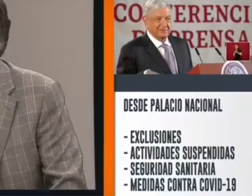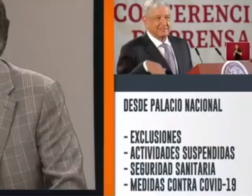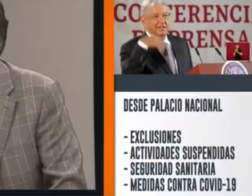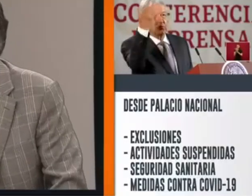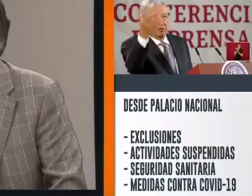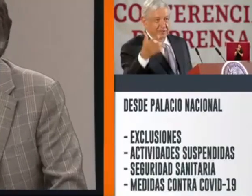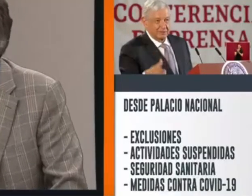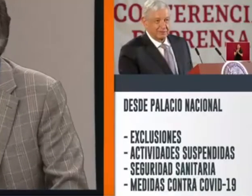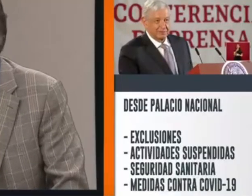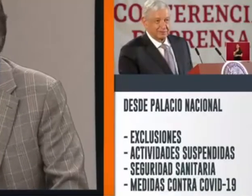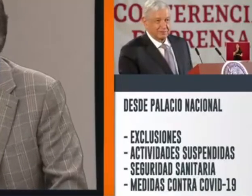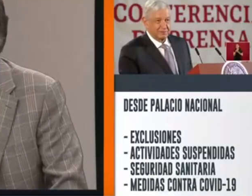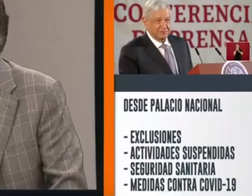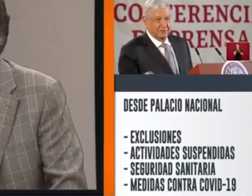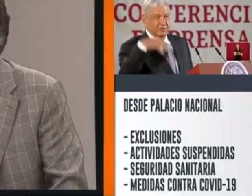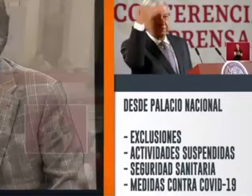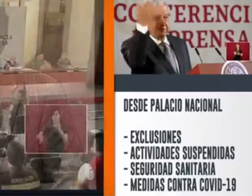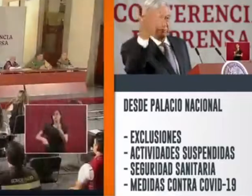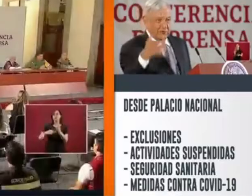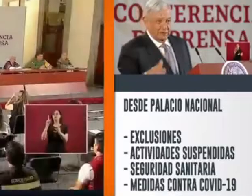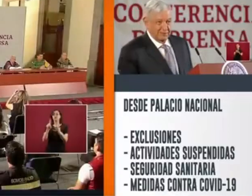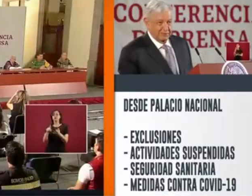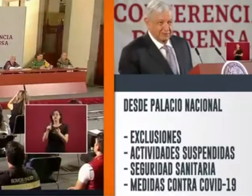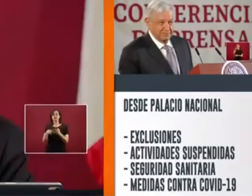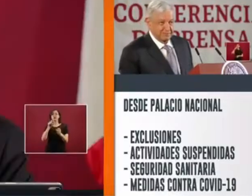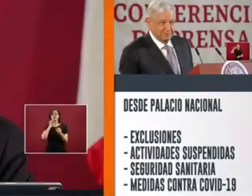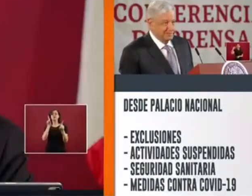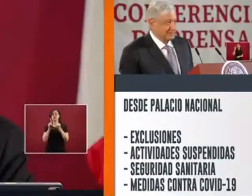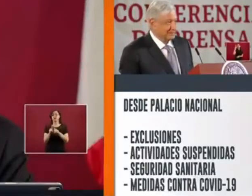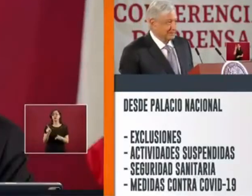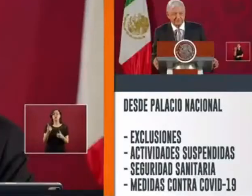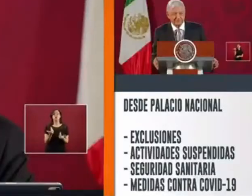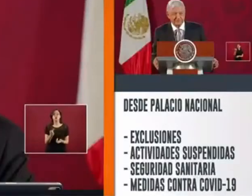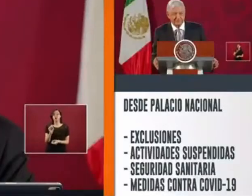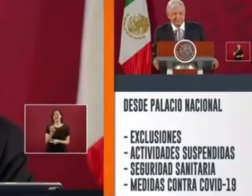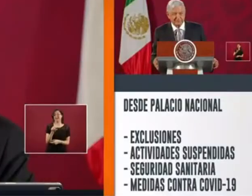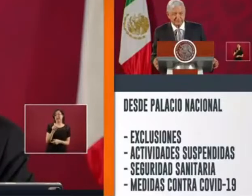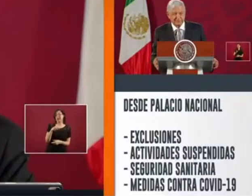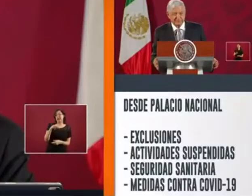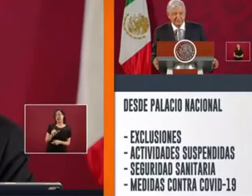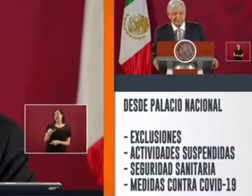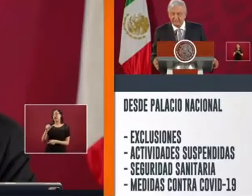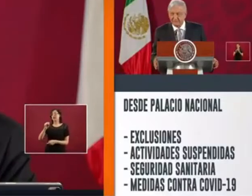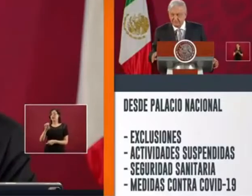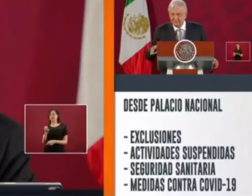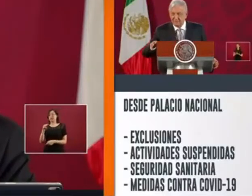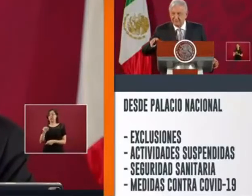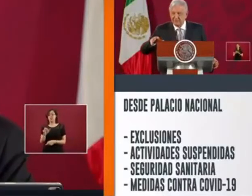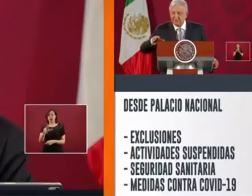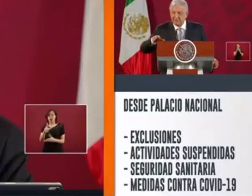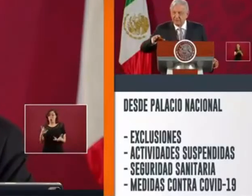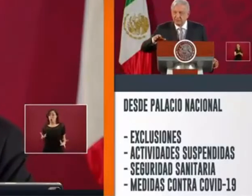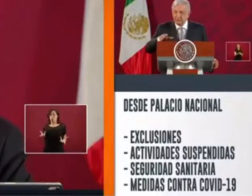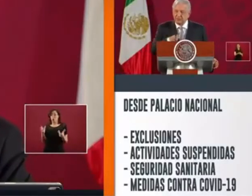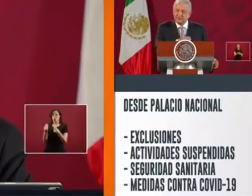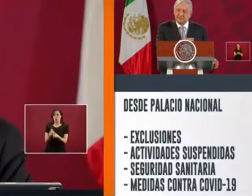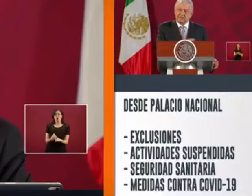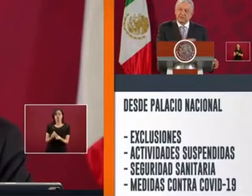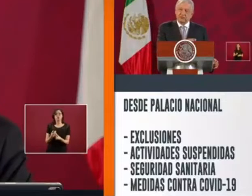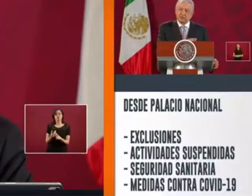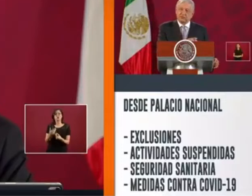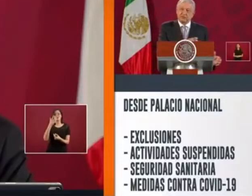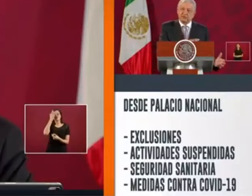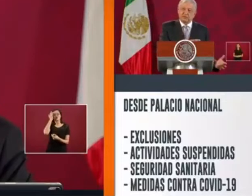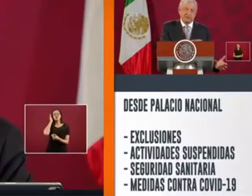y política económica en atención a la pandemia. A ver. Política social, yo diría, es apoyo a